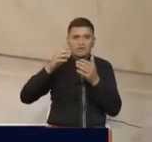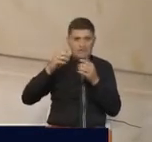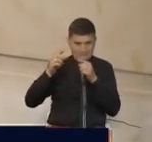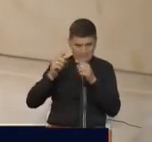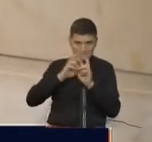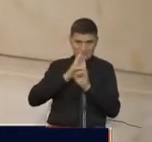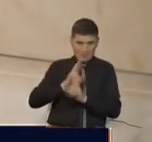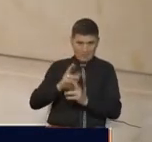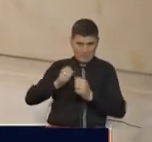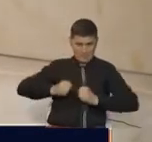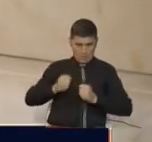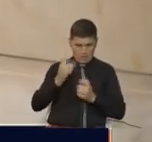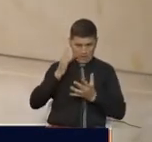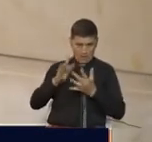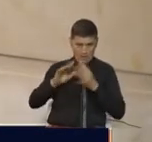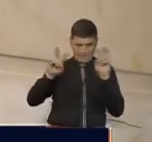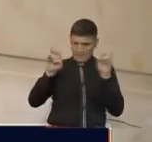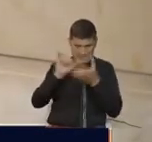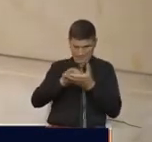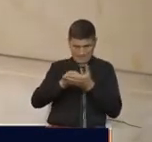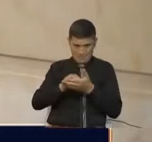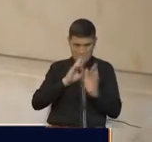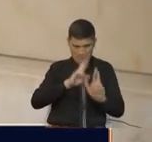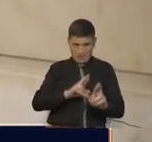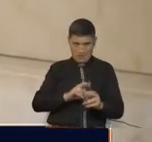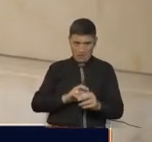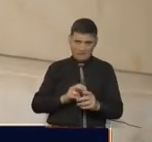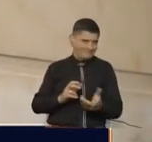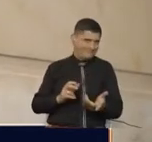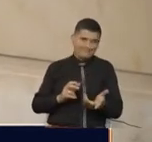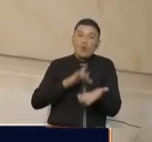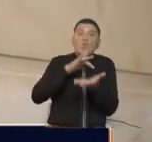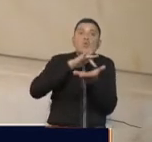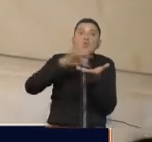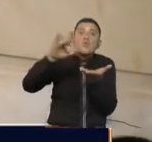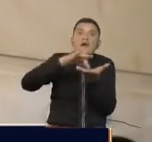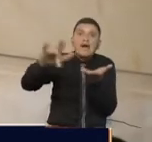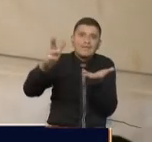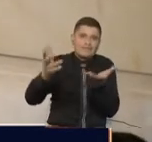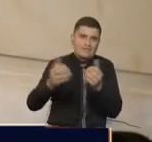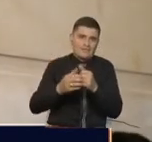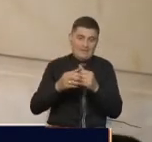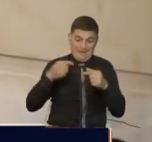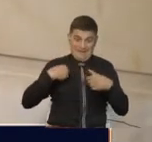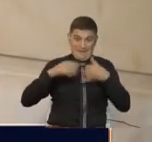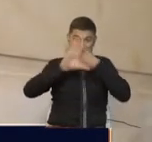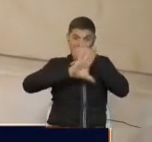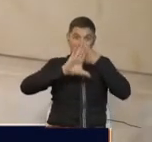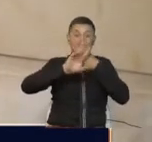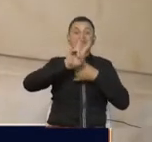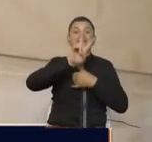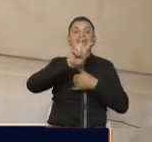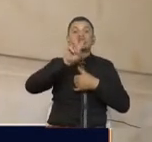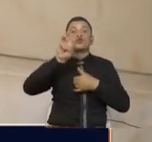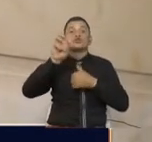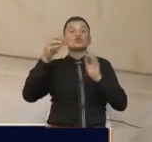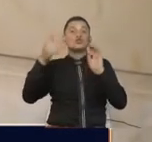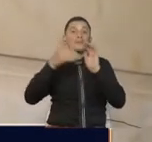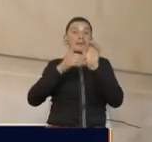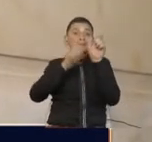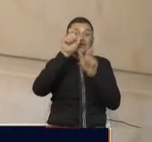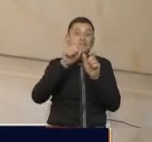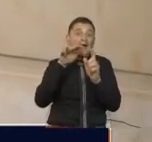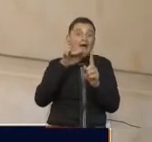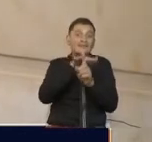No. Hay una solución urgente. En mi departamento solamente hay 78 mil personas